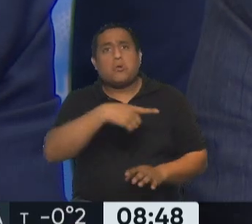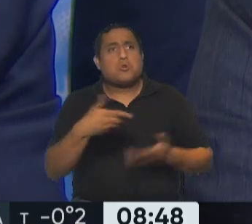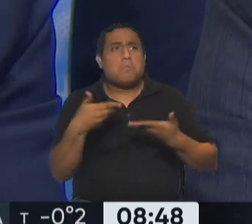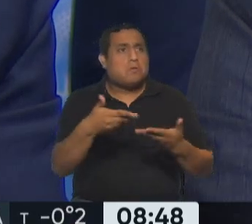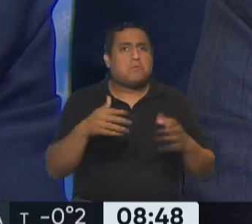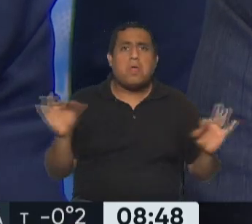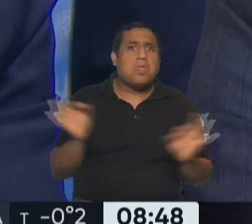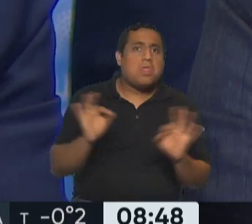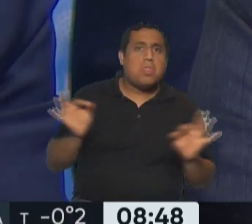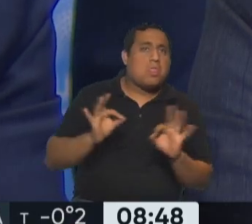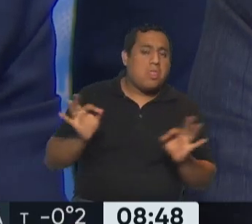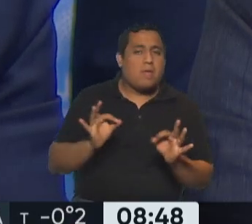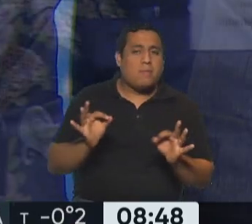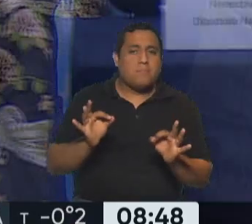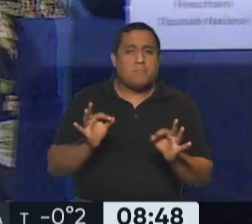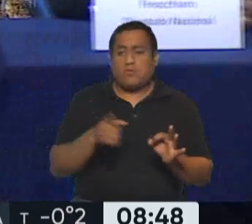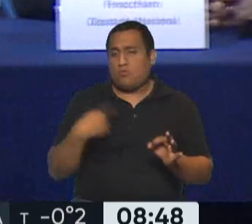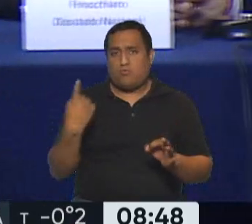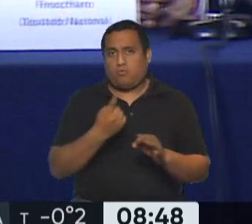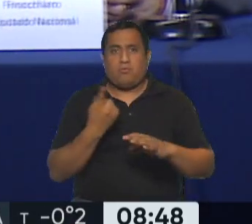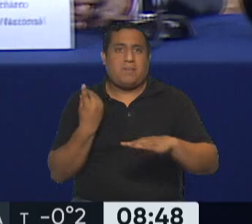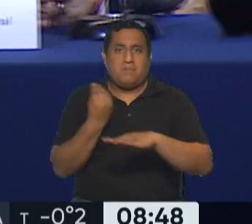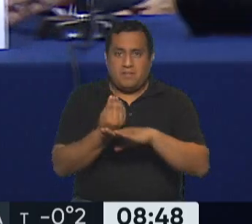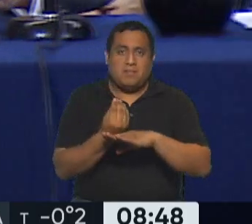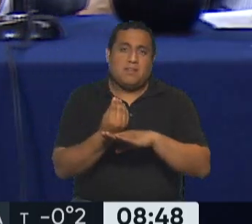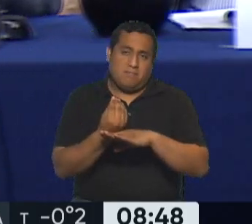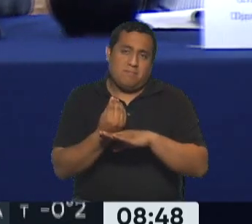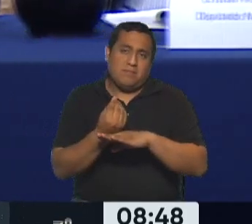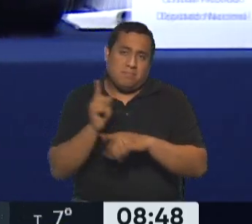a ninguno de los que tenemos representatividad institucional del PRO.